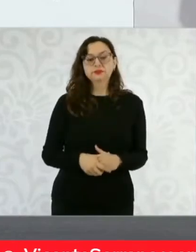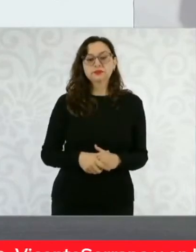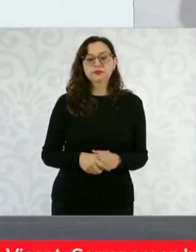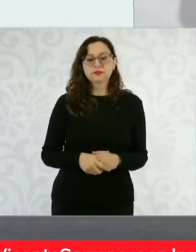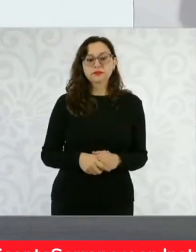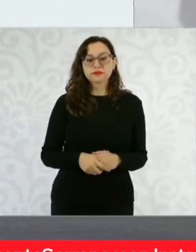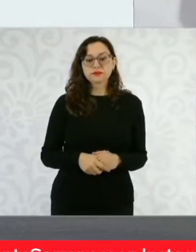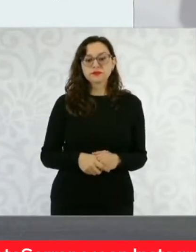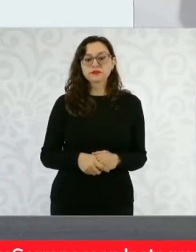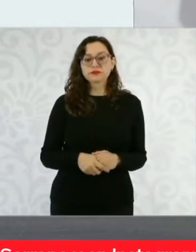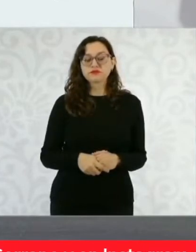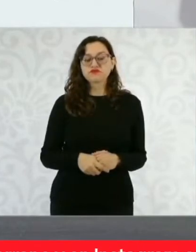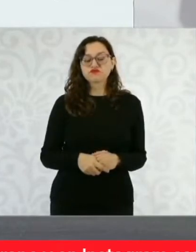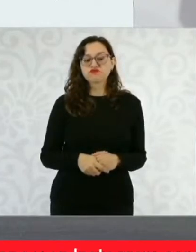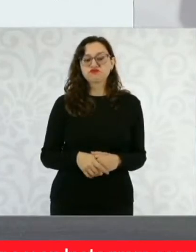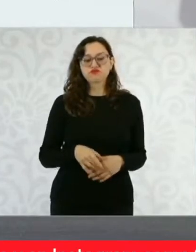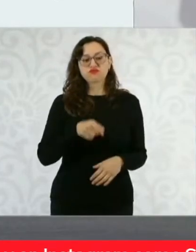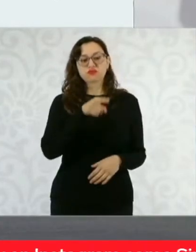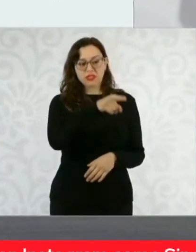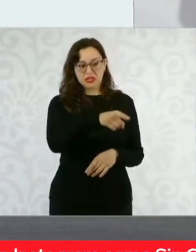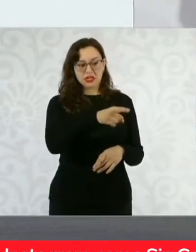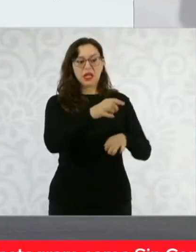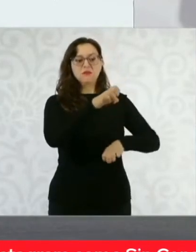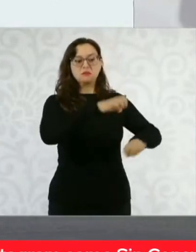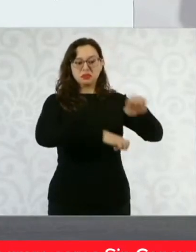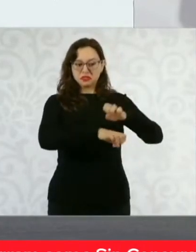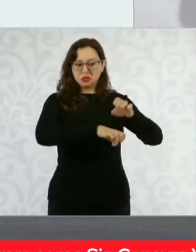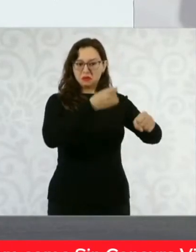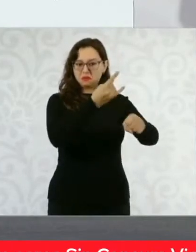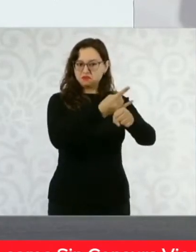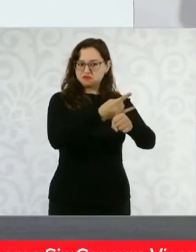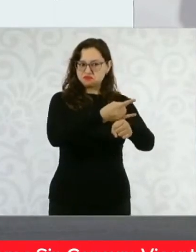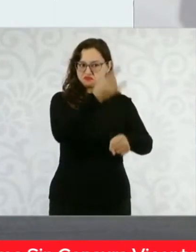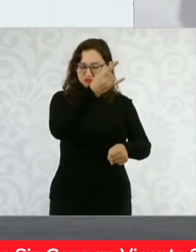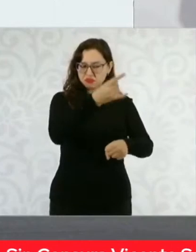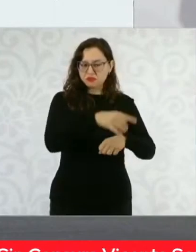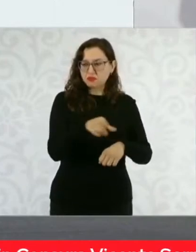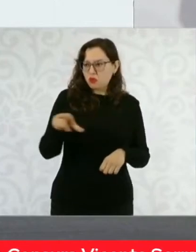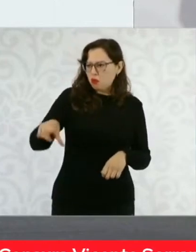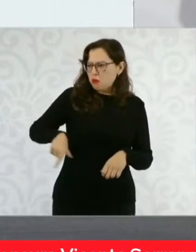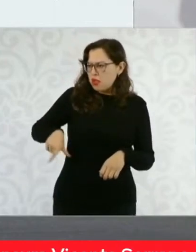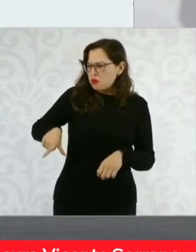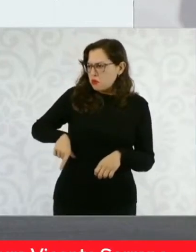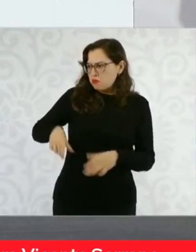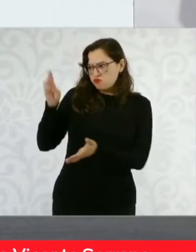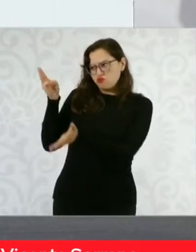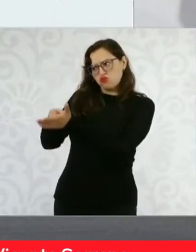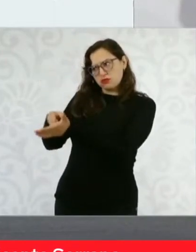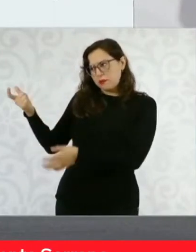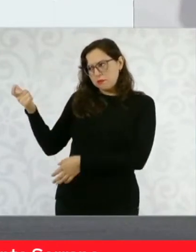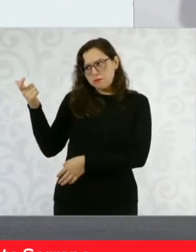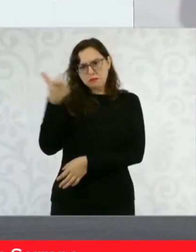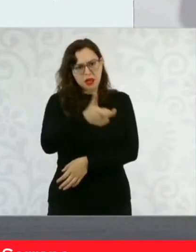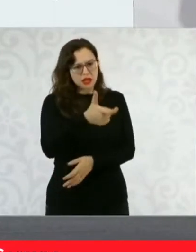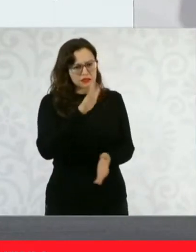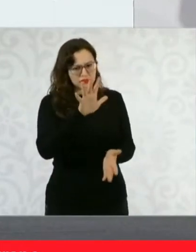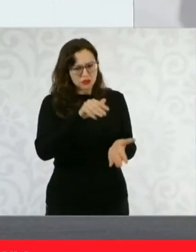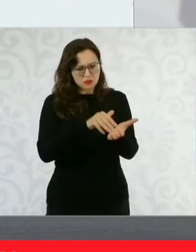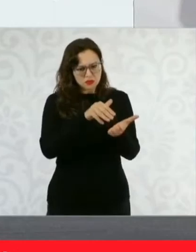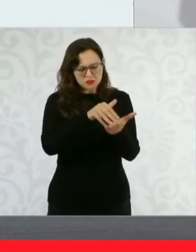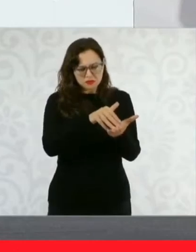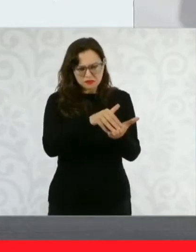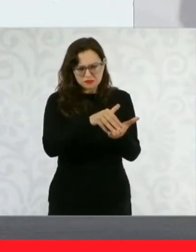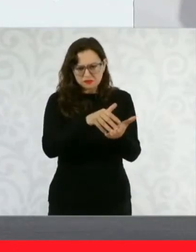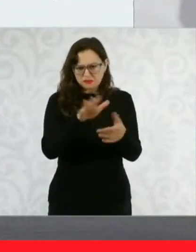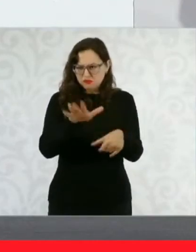Como justificación para el pago de la indemnización de los 5,000 millones y que obra como prueba en la carpeta